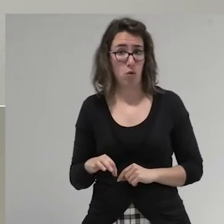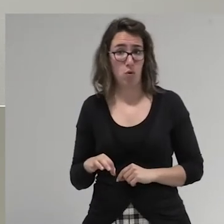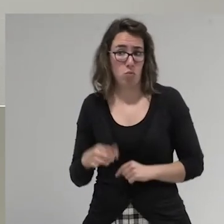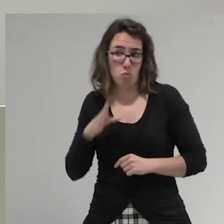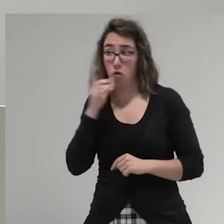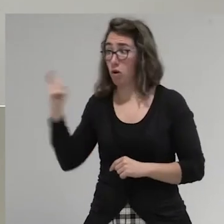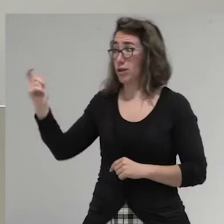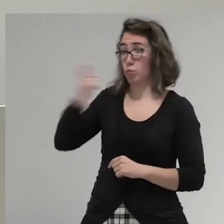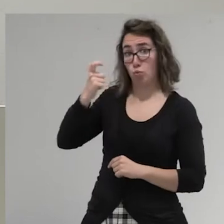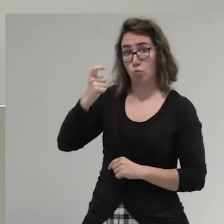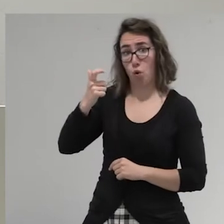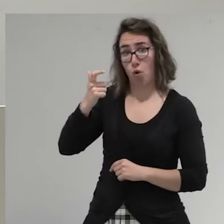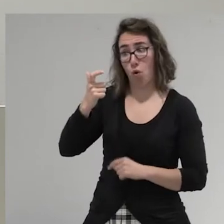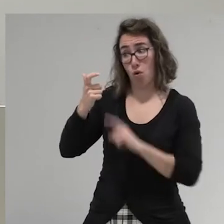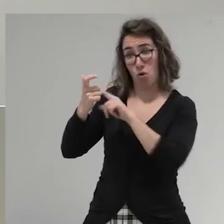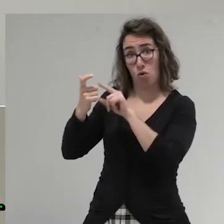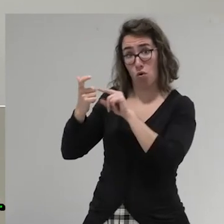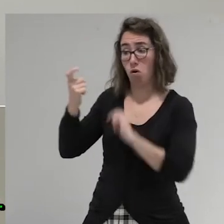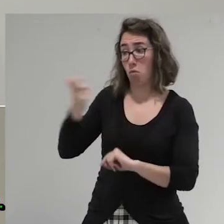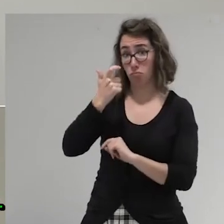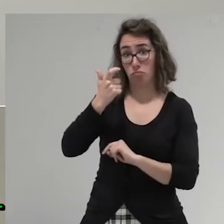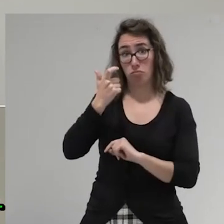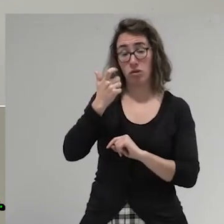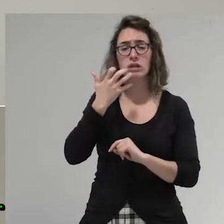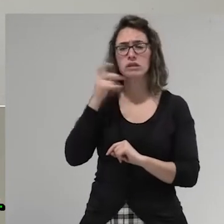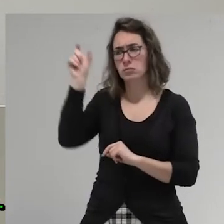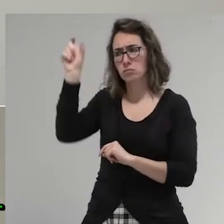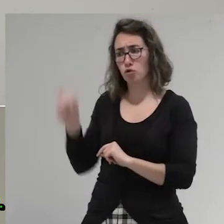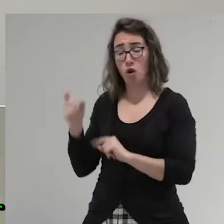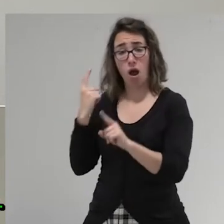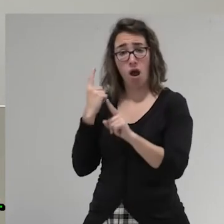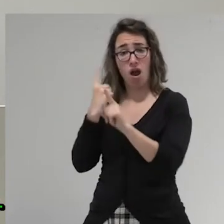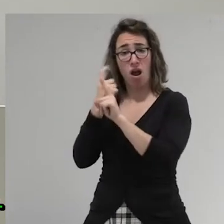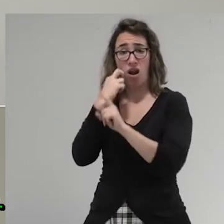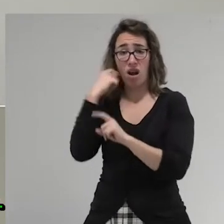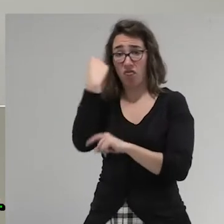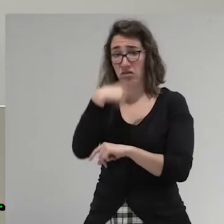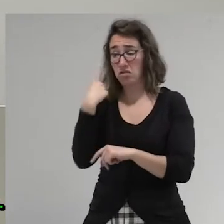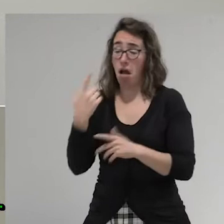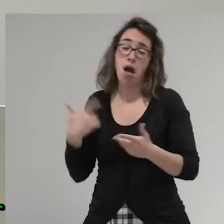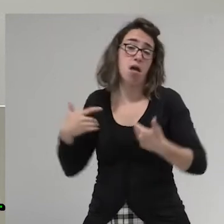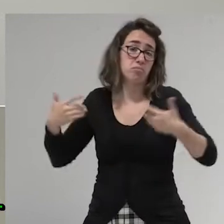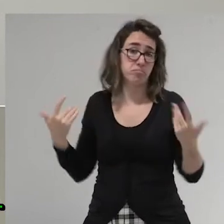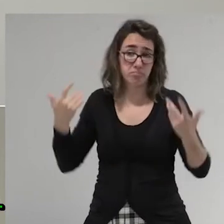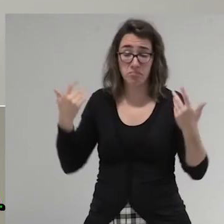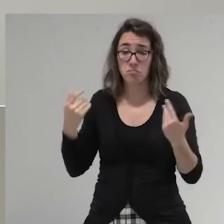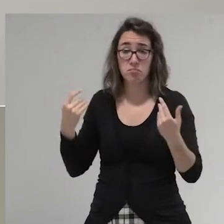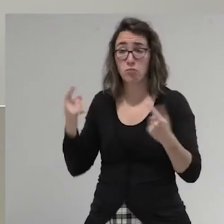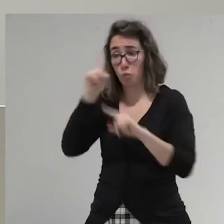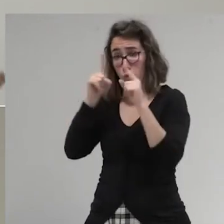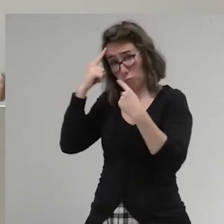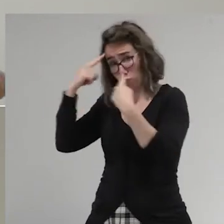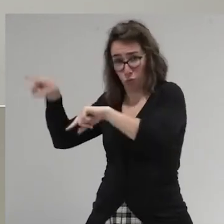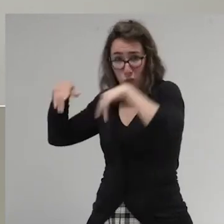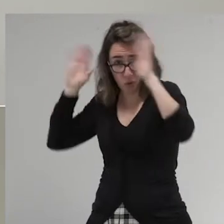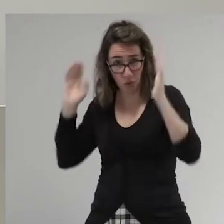me apetezca, o este insulto, o este... O sea, si esa persona es racista, pues mira, yo qué sé, qué sé, o sea, que, pues es su problema. O sea, si esa